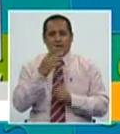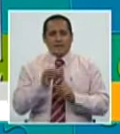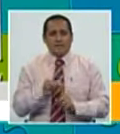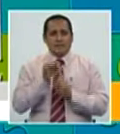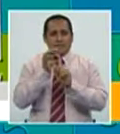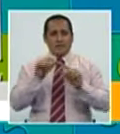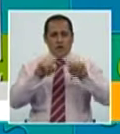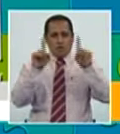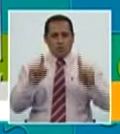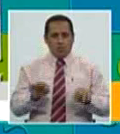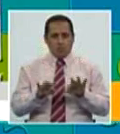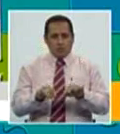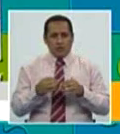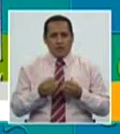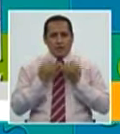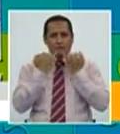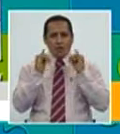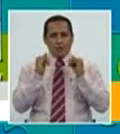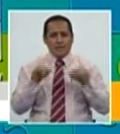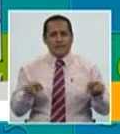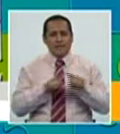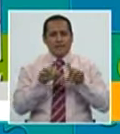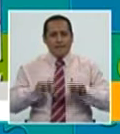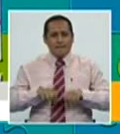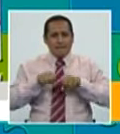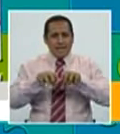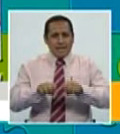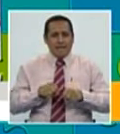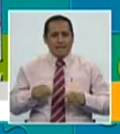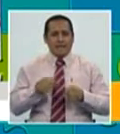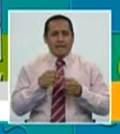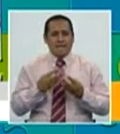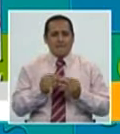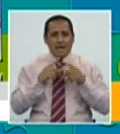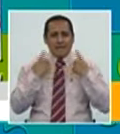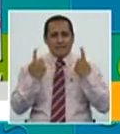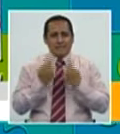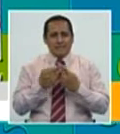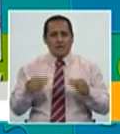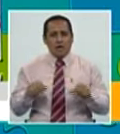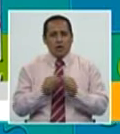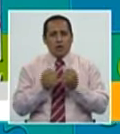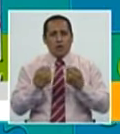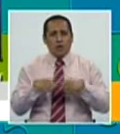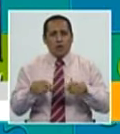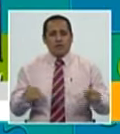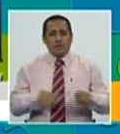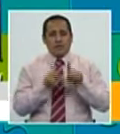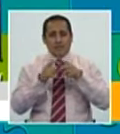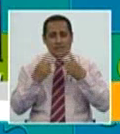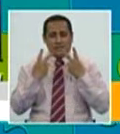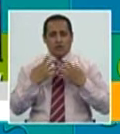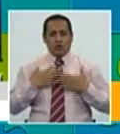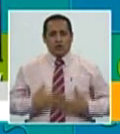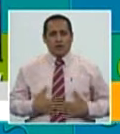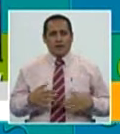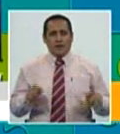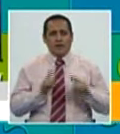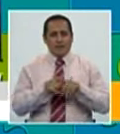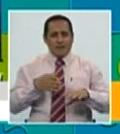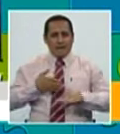son especialistas en computación e informática, panadería y pastelería, cuero y calzado, confección